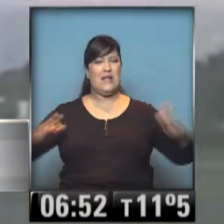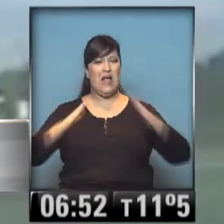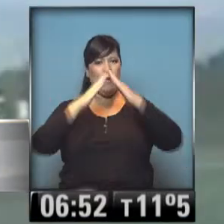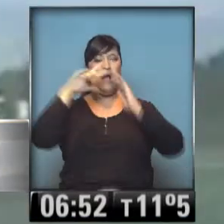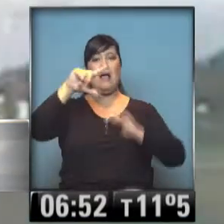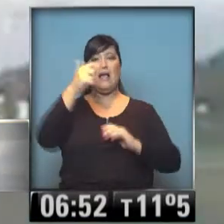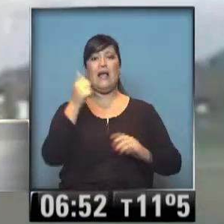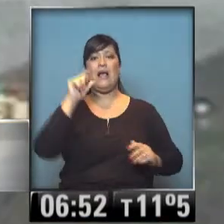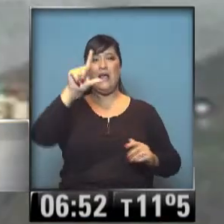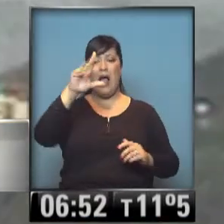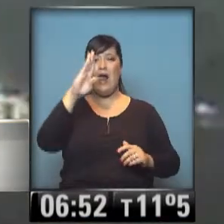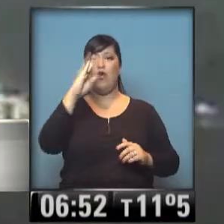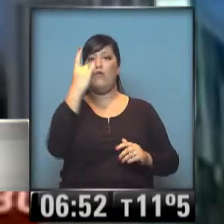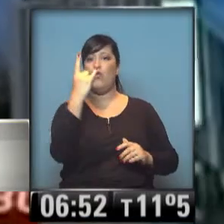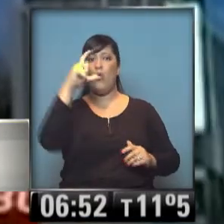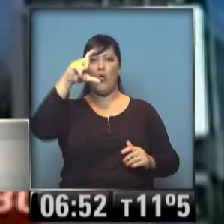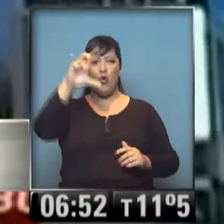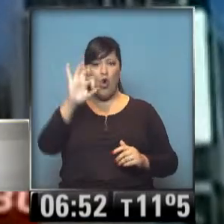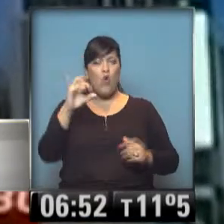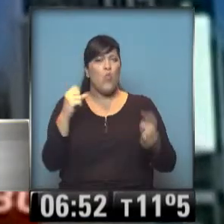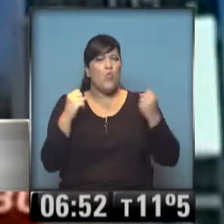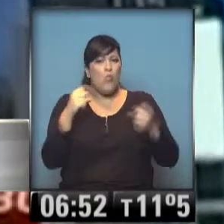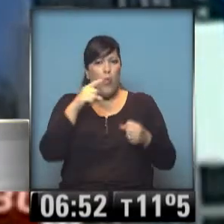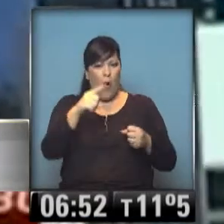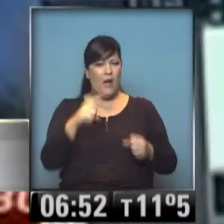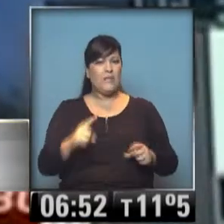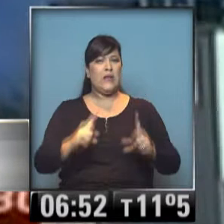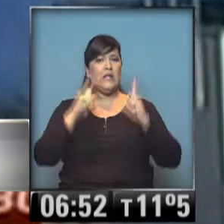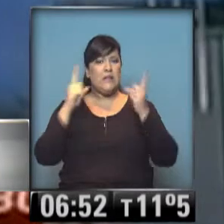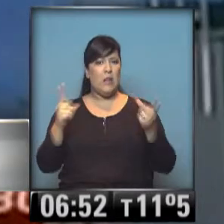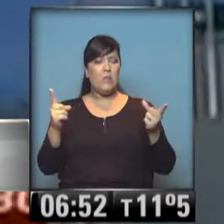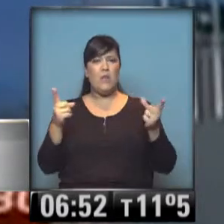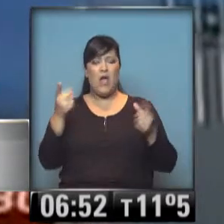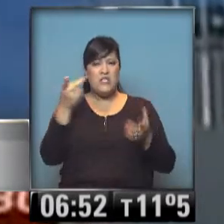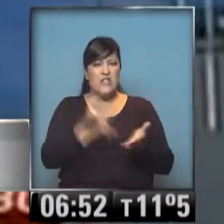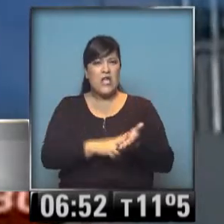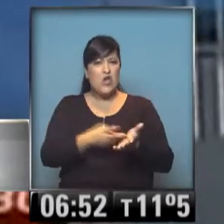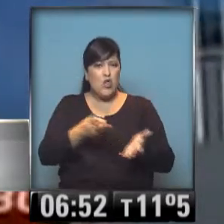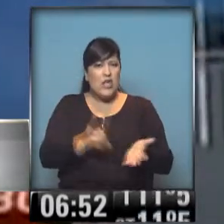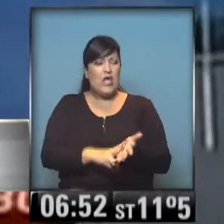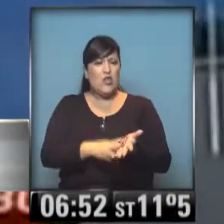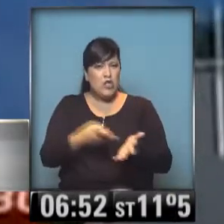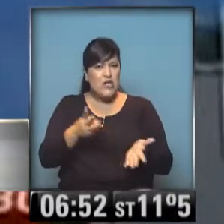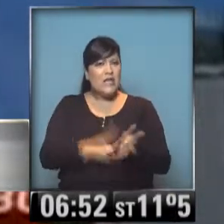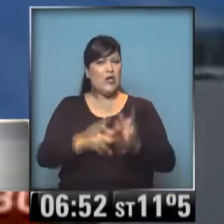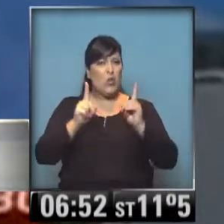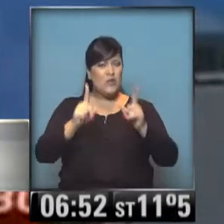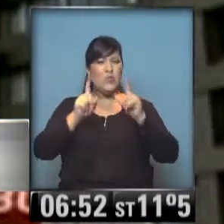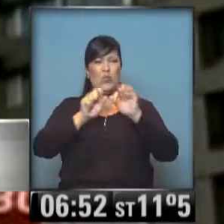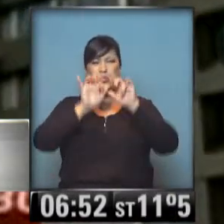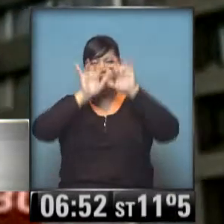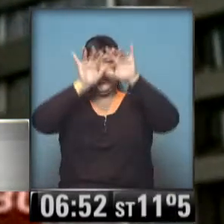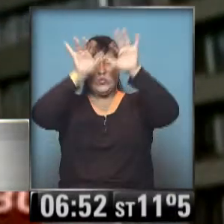plena actividad, con muchísima fuerza. Además, de manera repetida ha ido emitiendo ceniza. Se